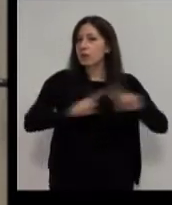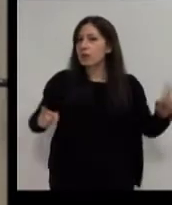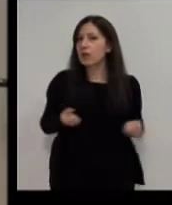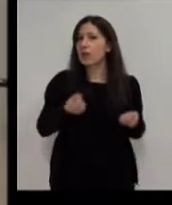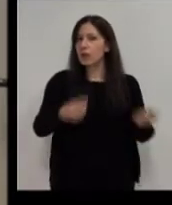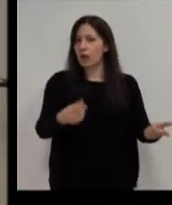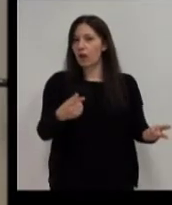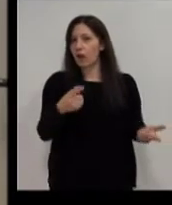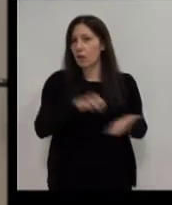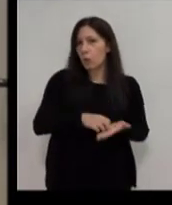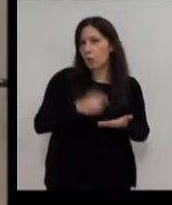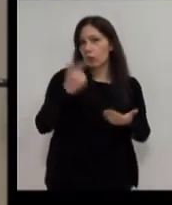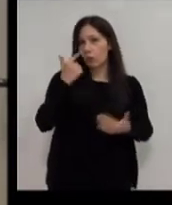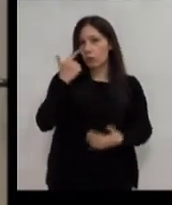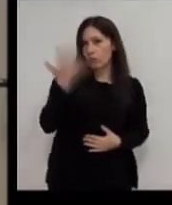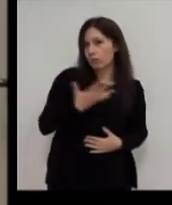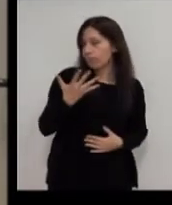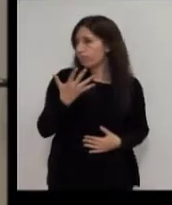generar